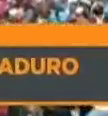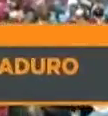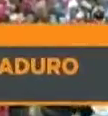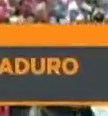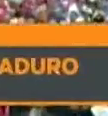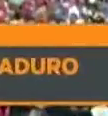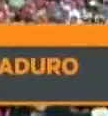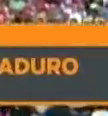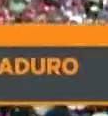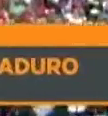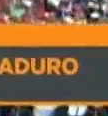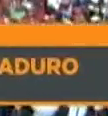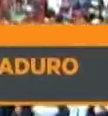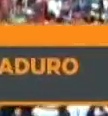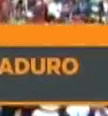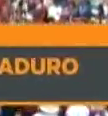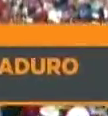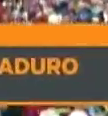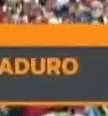entero